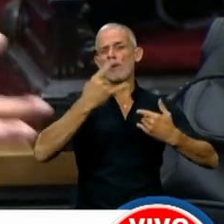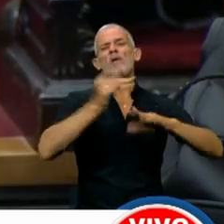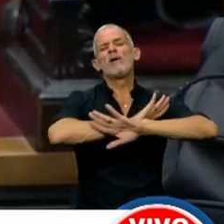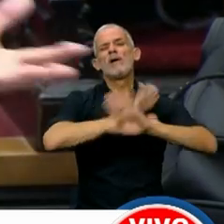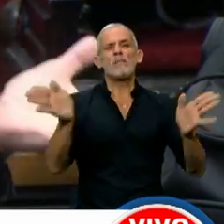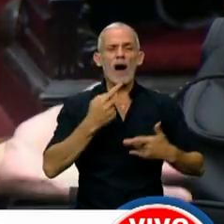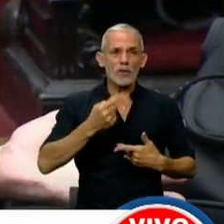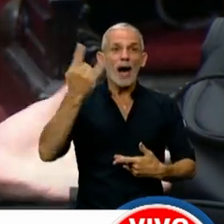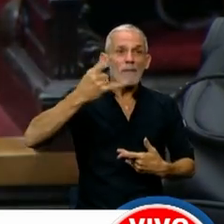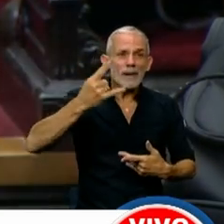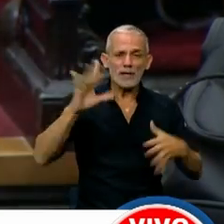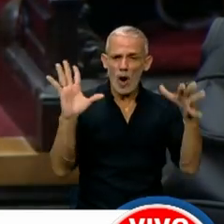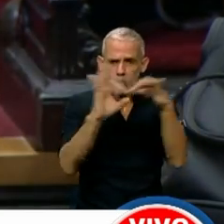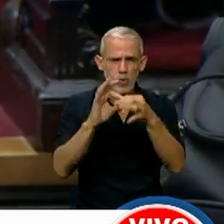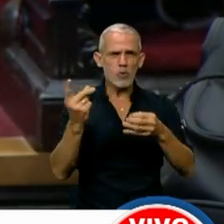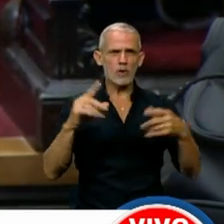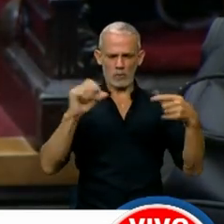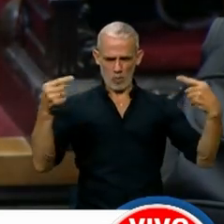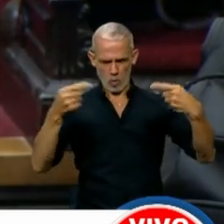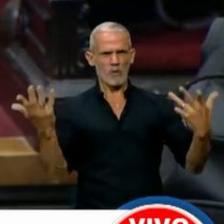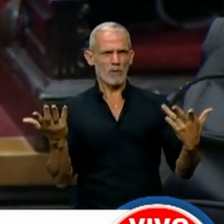por lo menos digas mentiras que sean coherentes